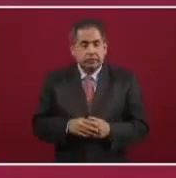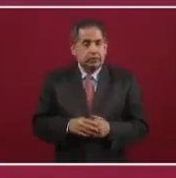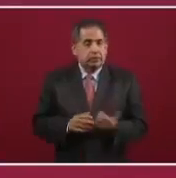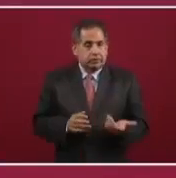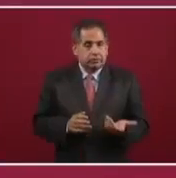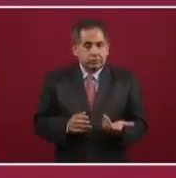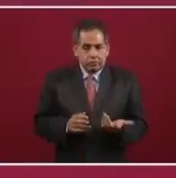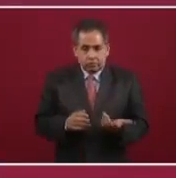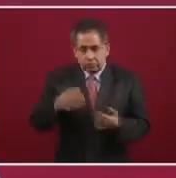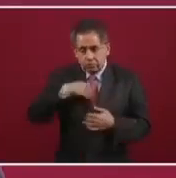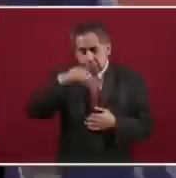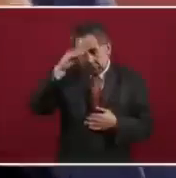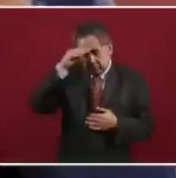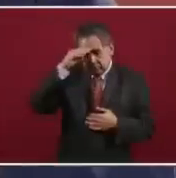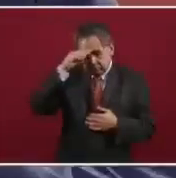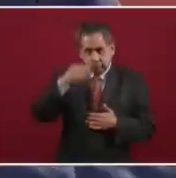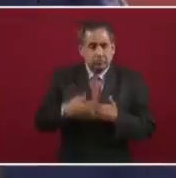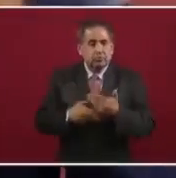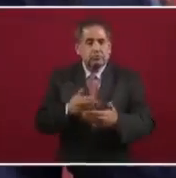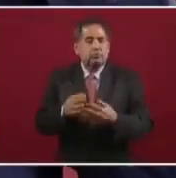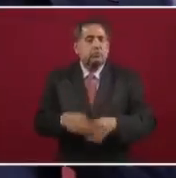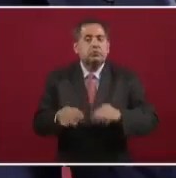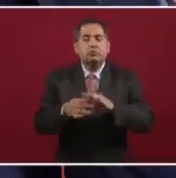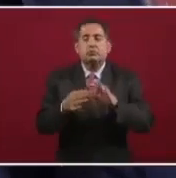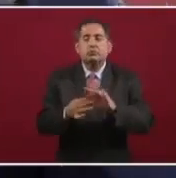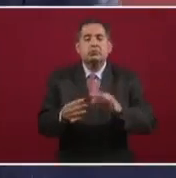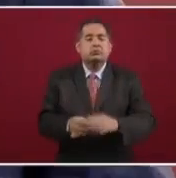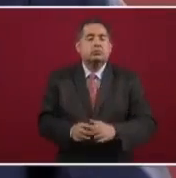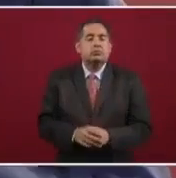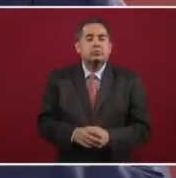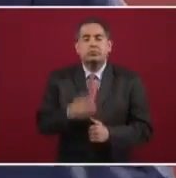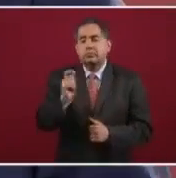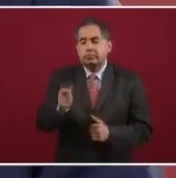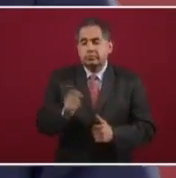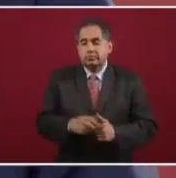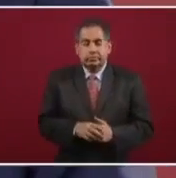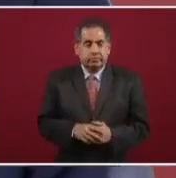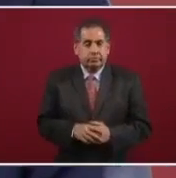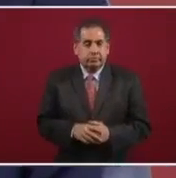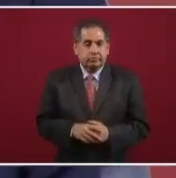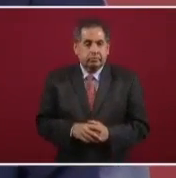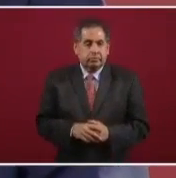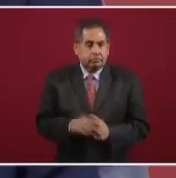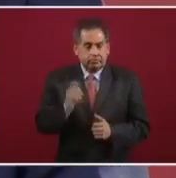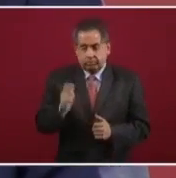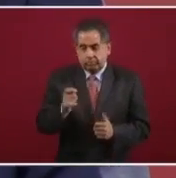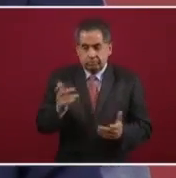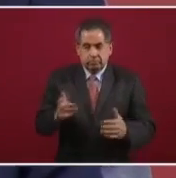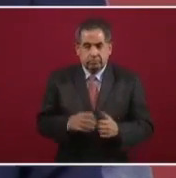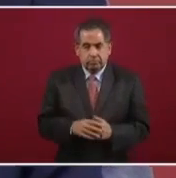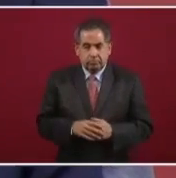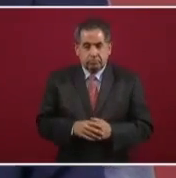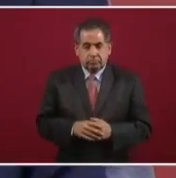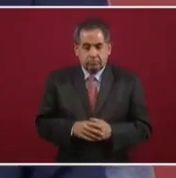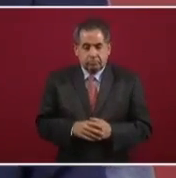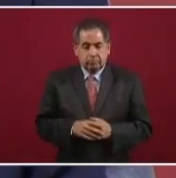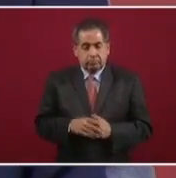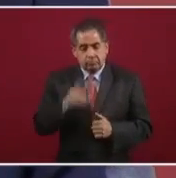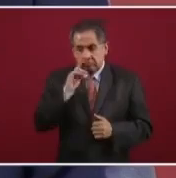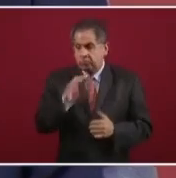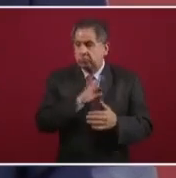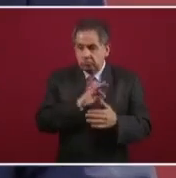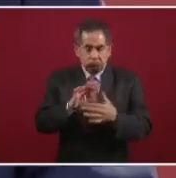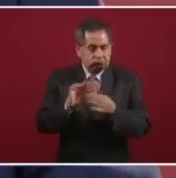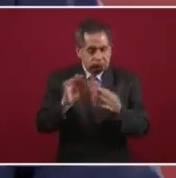viendo todo esto. O sea, lo importante es que se pueda